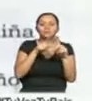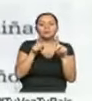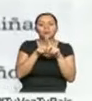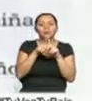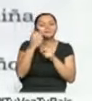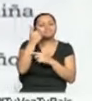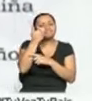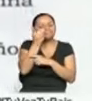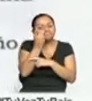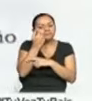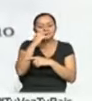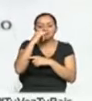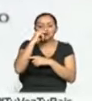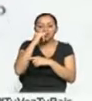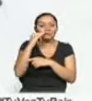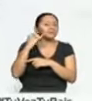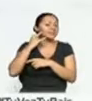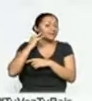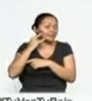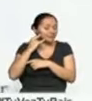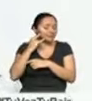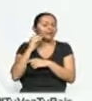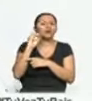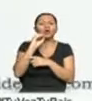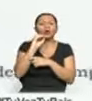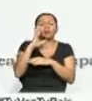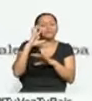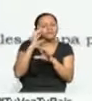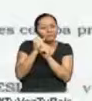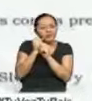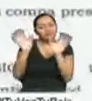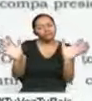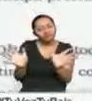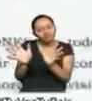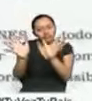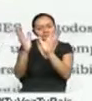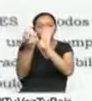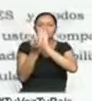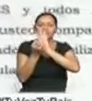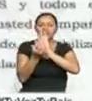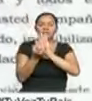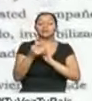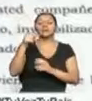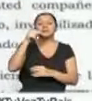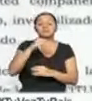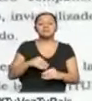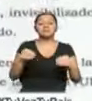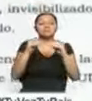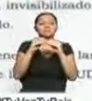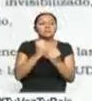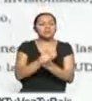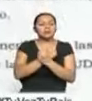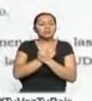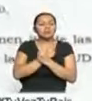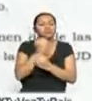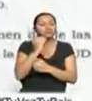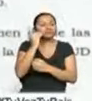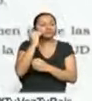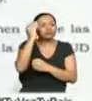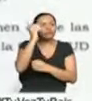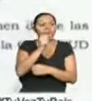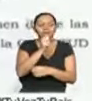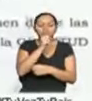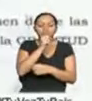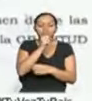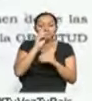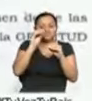de una niña, de un niño, una expresión de fe, una expresión de identidad, una expresión de amor del adulto mayor, una expresión